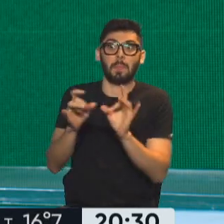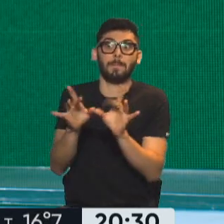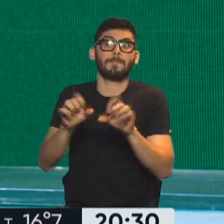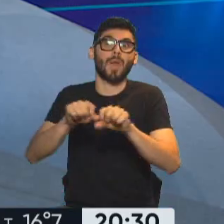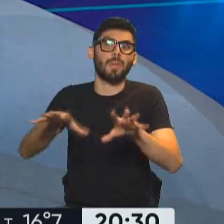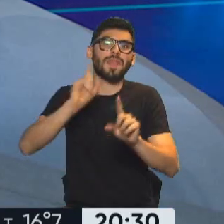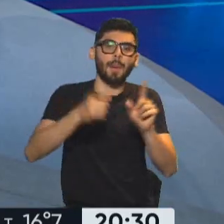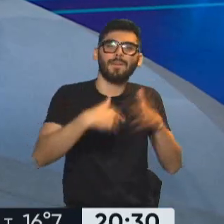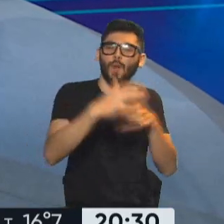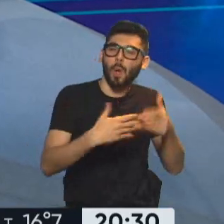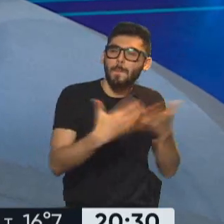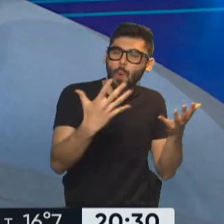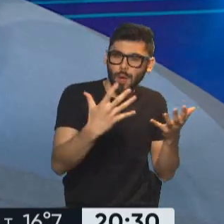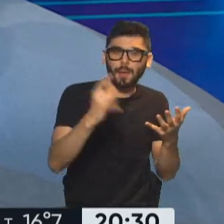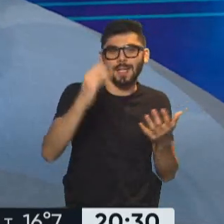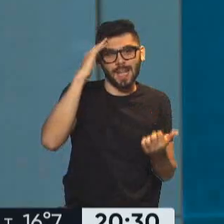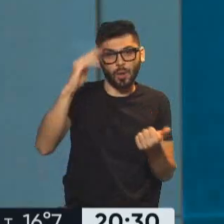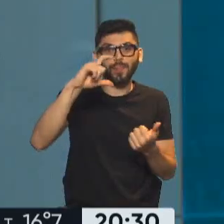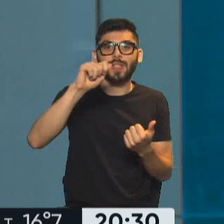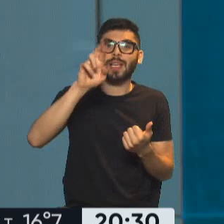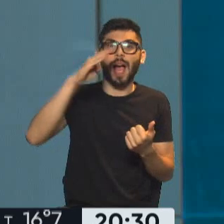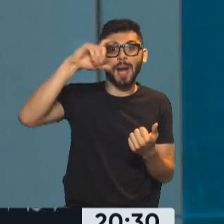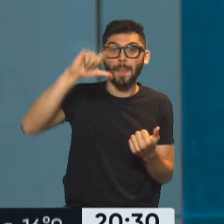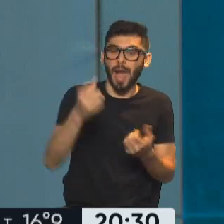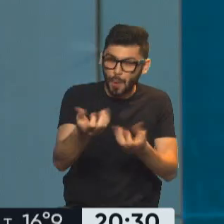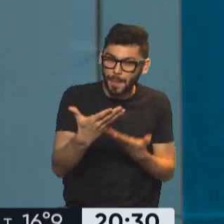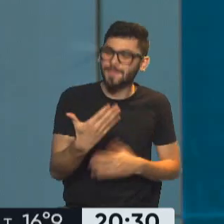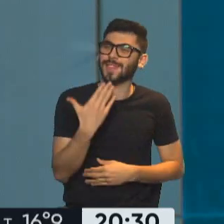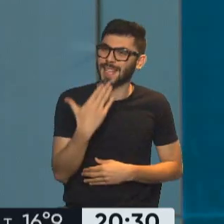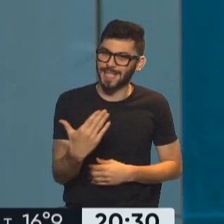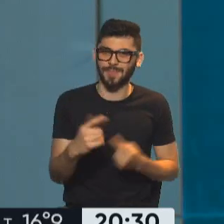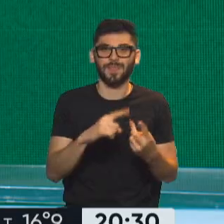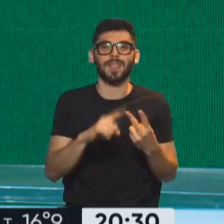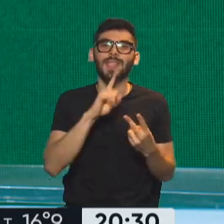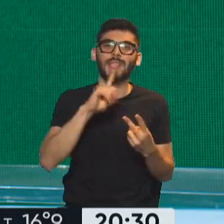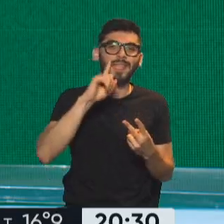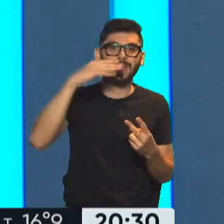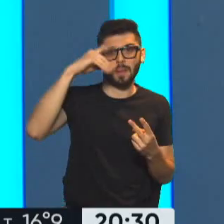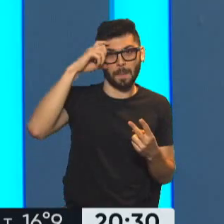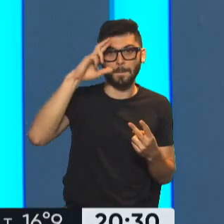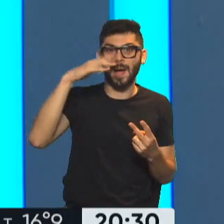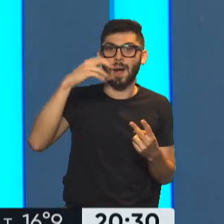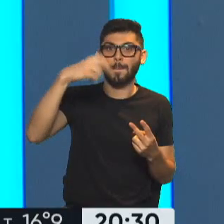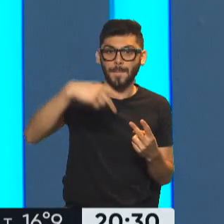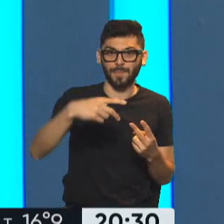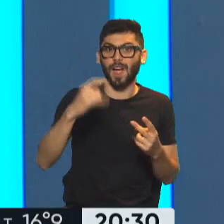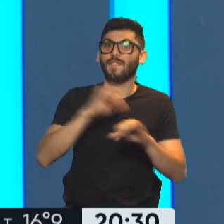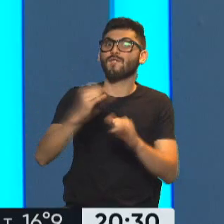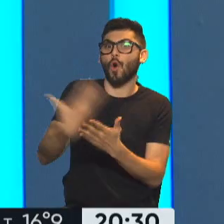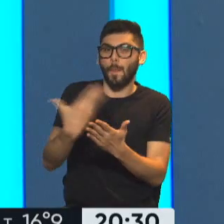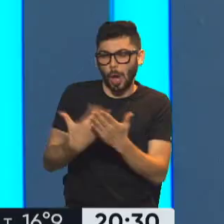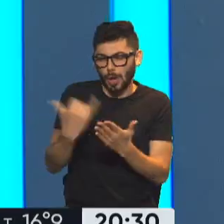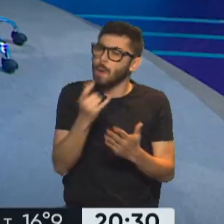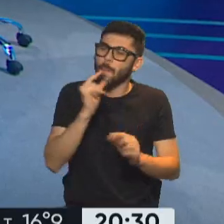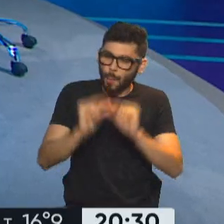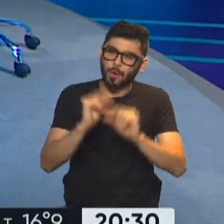la obra pública. Saludo antes que nada a la mesa. Carmela Bárbaro, ¿cómo estás? Bienvenida. Gracias, buen día. Raúl Timerman. Bienvenido, que tiene sus datos. Ya nos vamos a acostumbrar, me